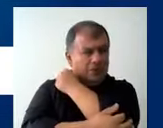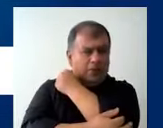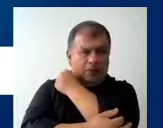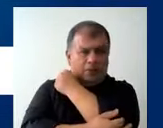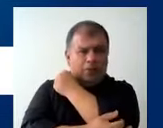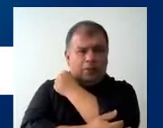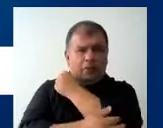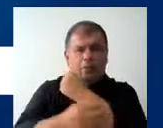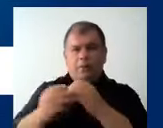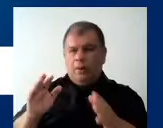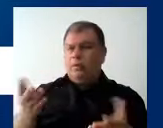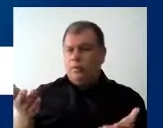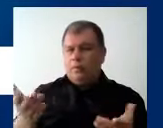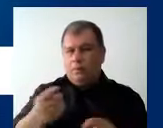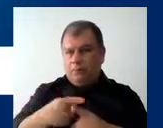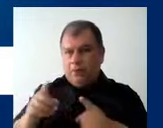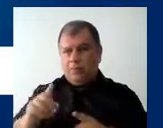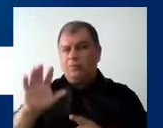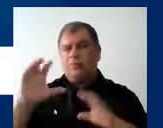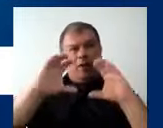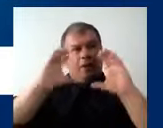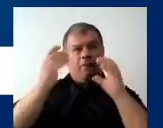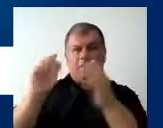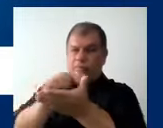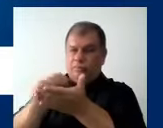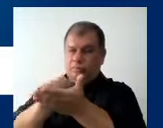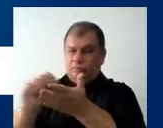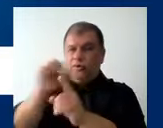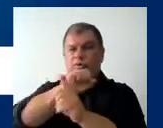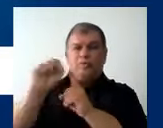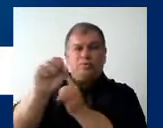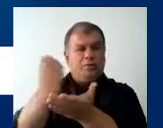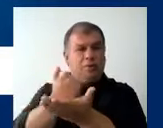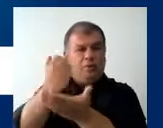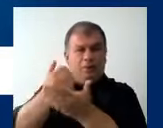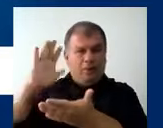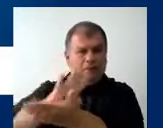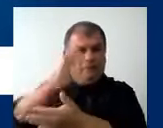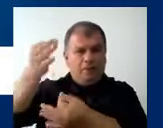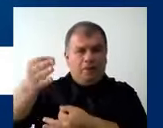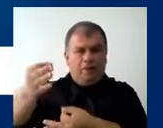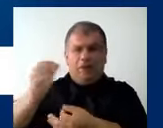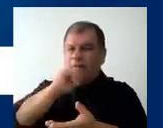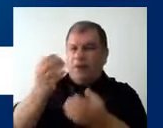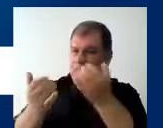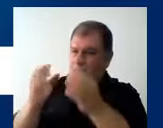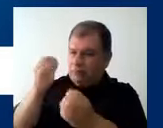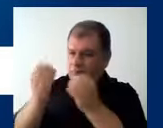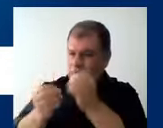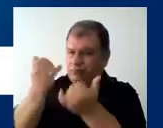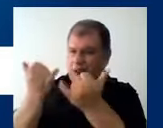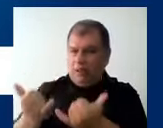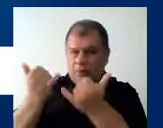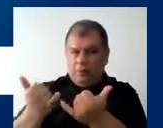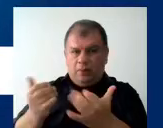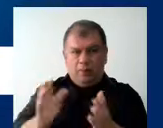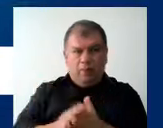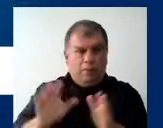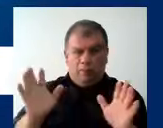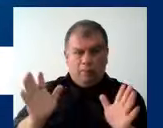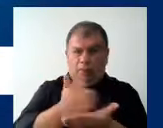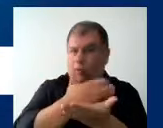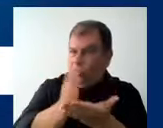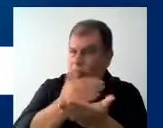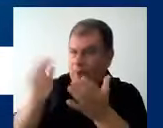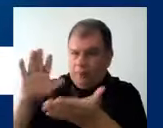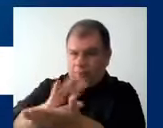práctica, sin embargo, su clasificación socioeconómica no está actualizada o a veces no tiene. Y como no tiene, a